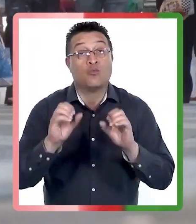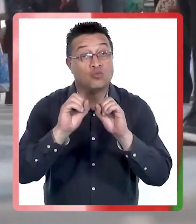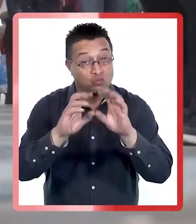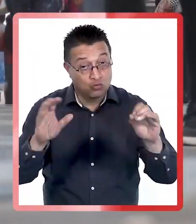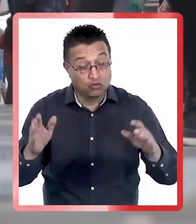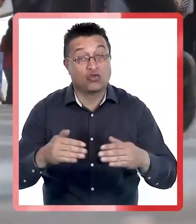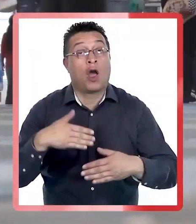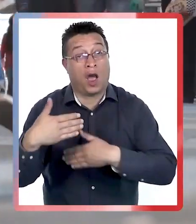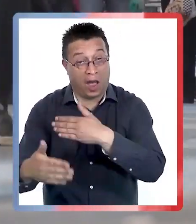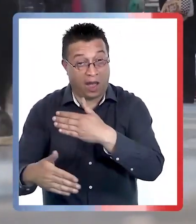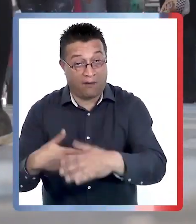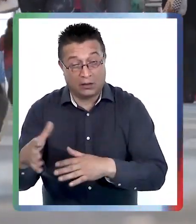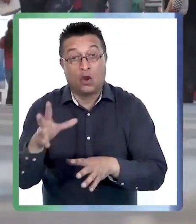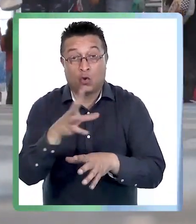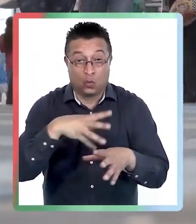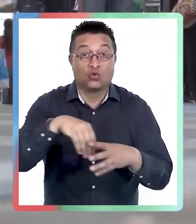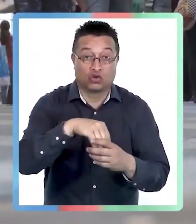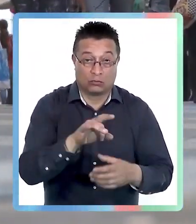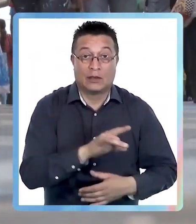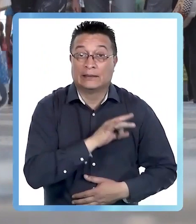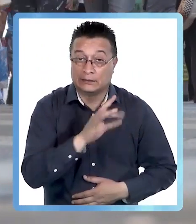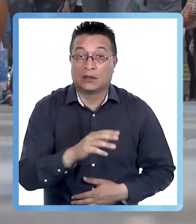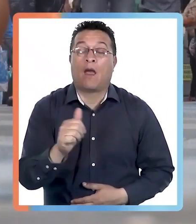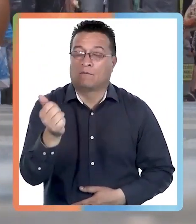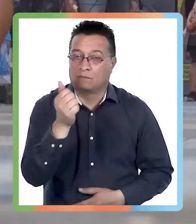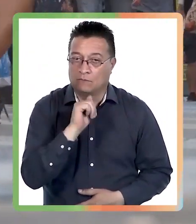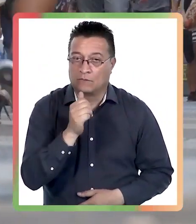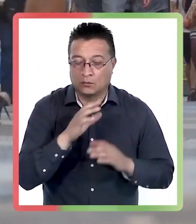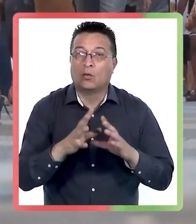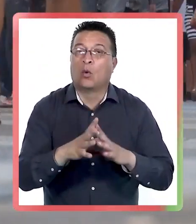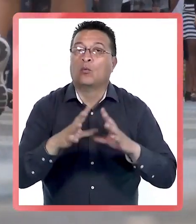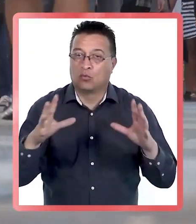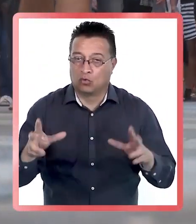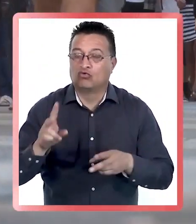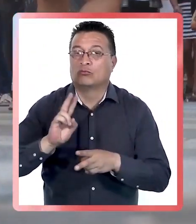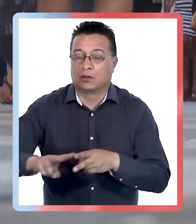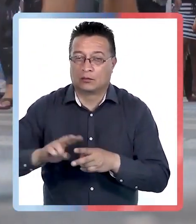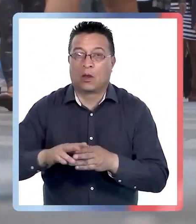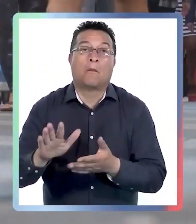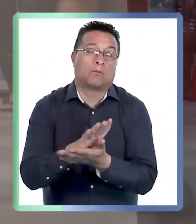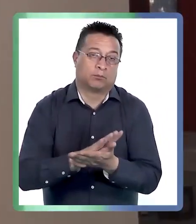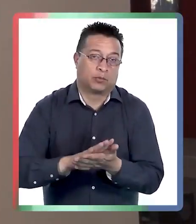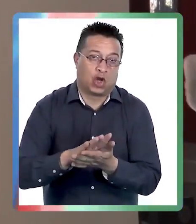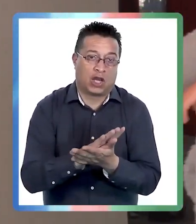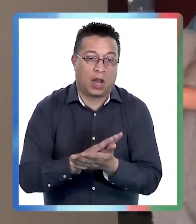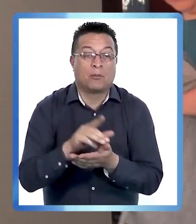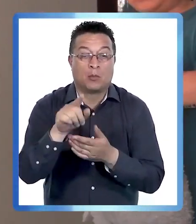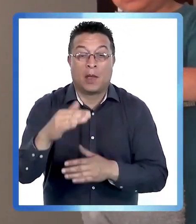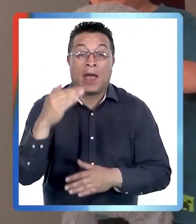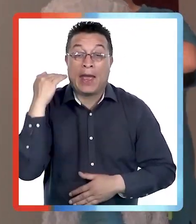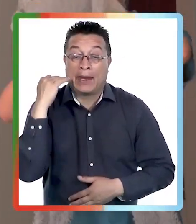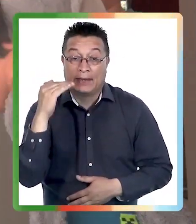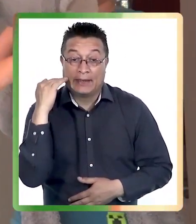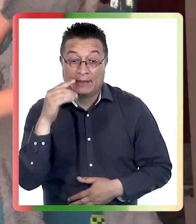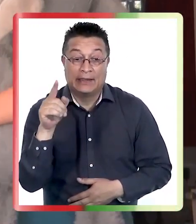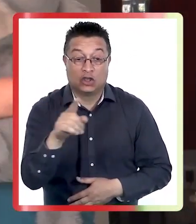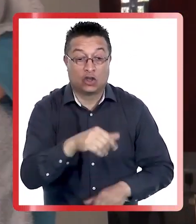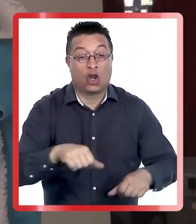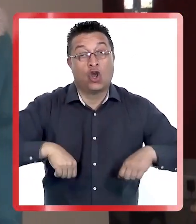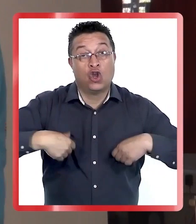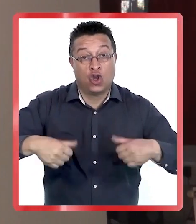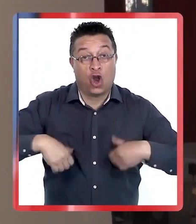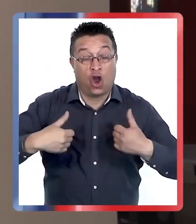si bien muchos avanzado en materia de inclusión en nuestro país aún queda bastante por hacer por ejemplo para los niños